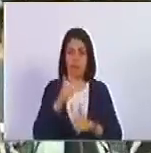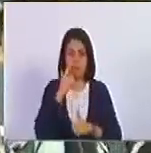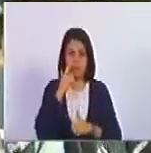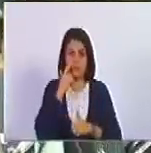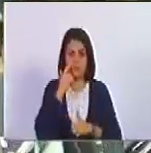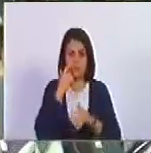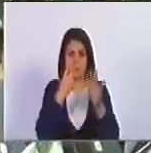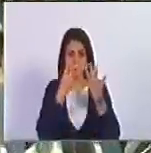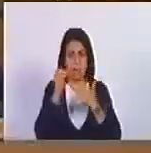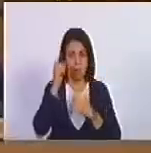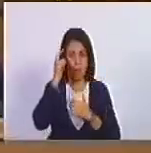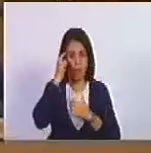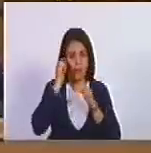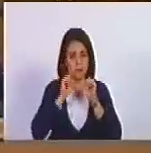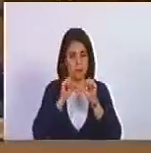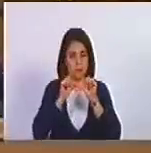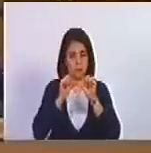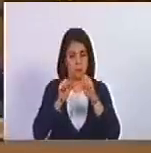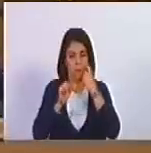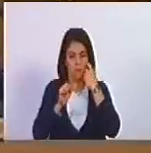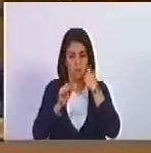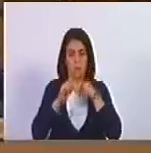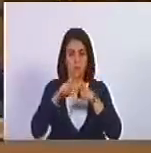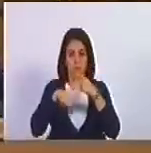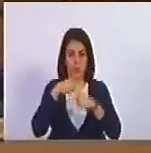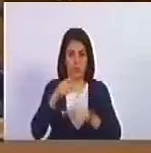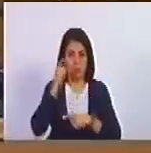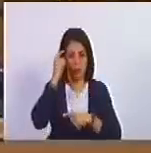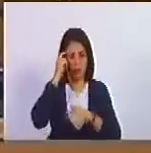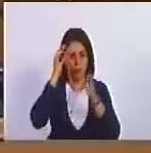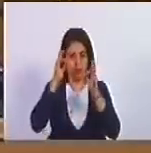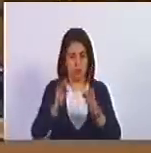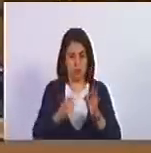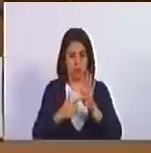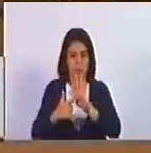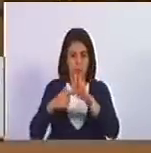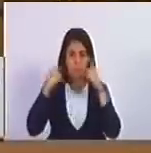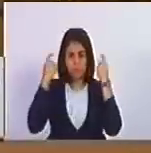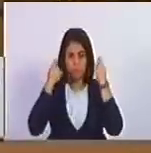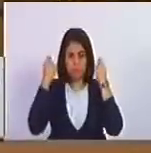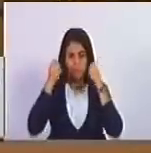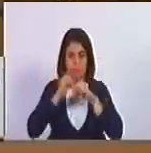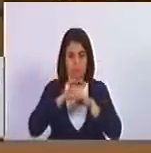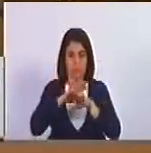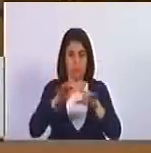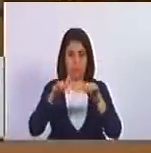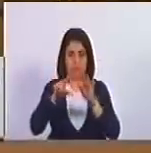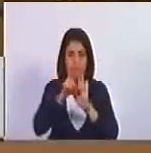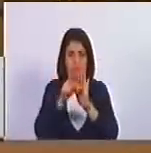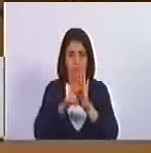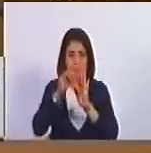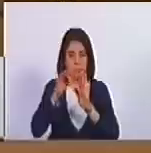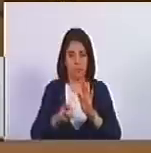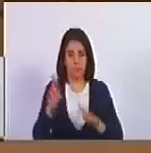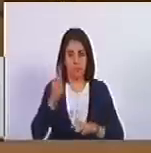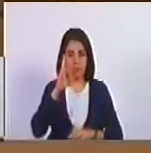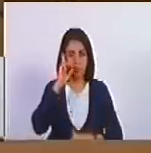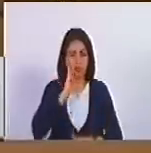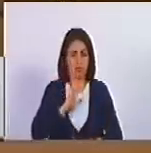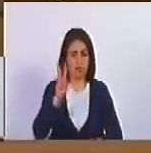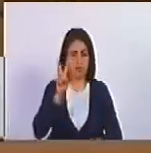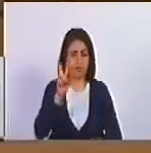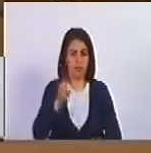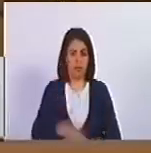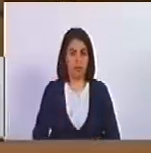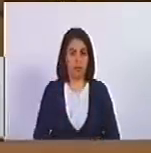a los 90 días continuos siguientes a la fecha de su publicación en la Gaceta Oficial de la República